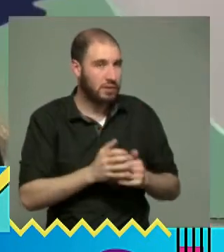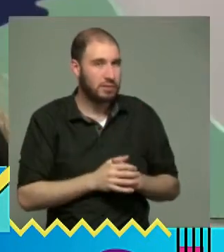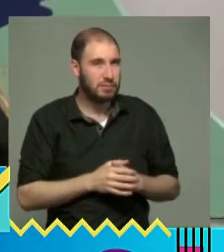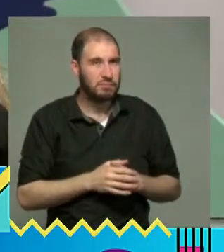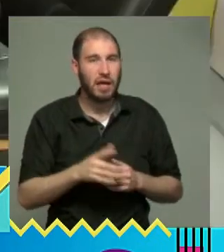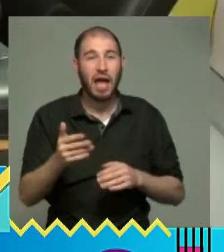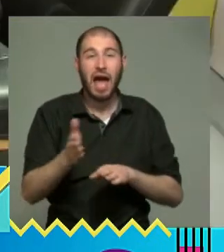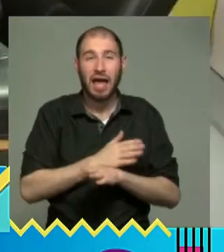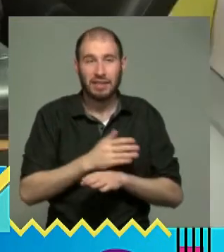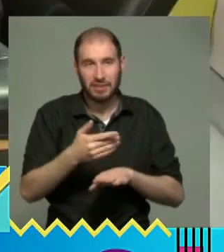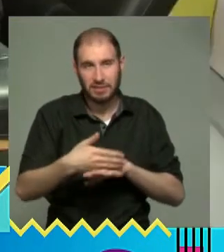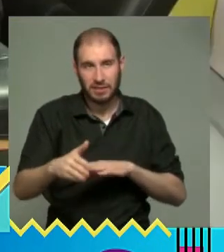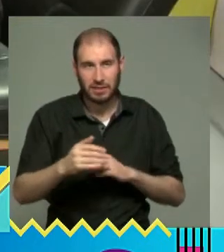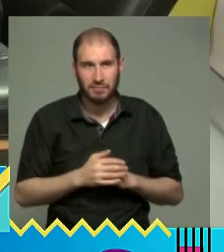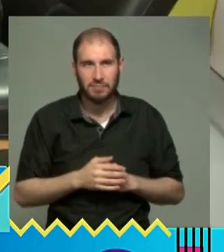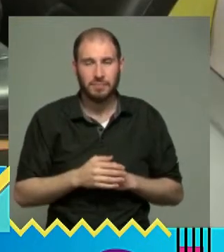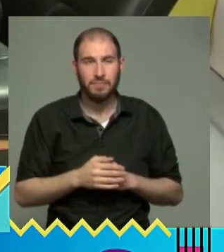Vamos a, antes de continuar,